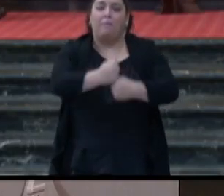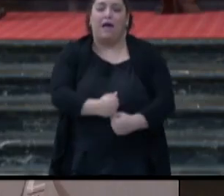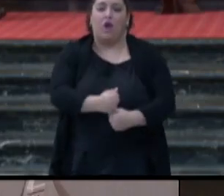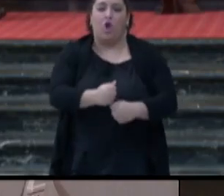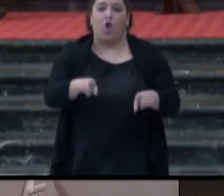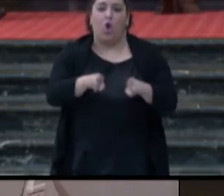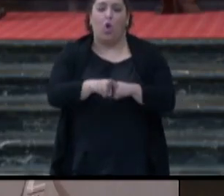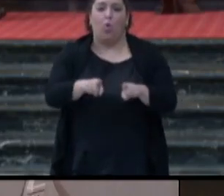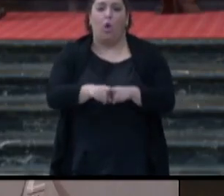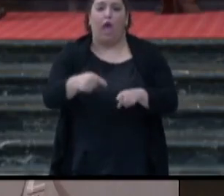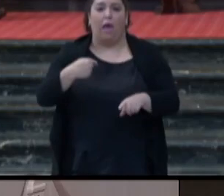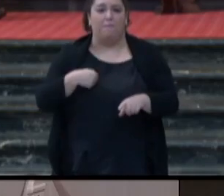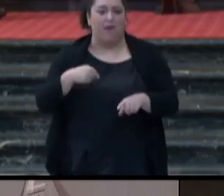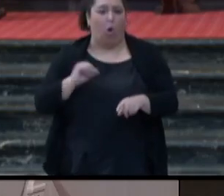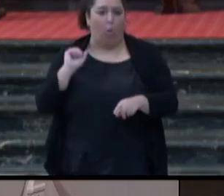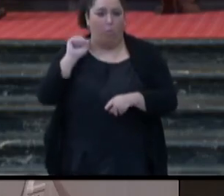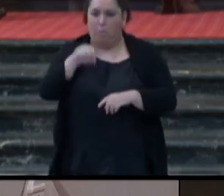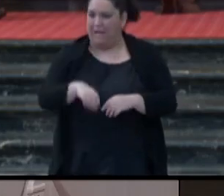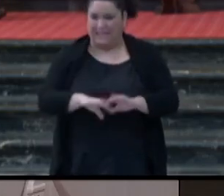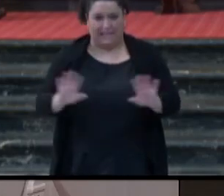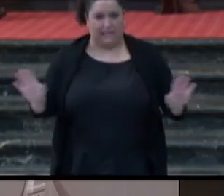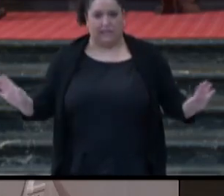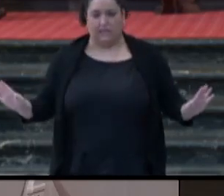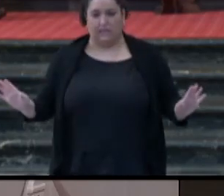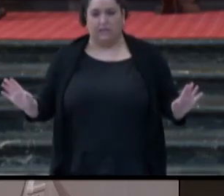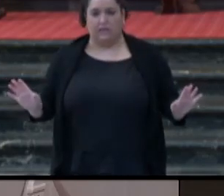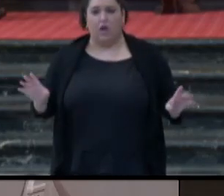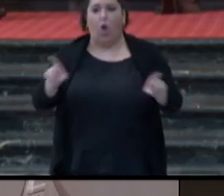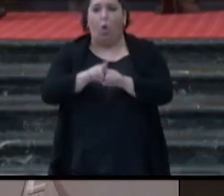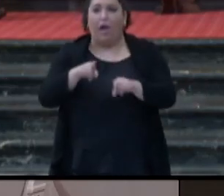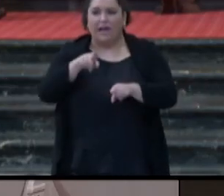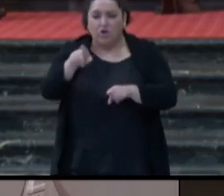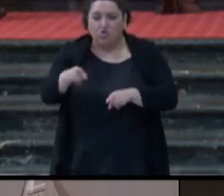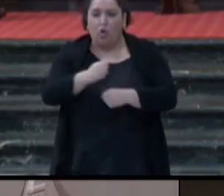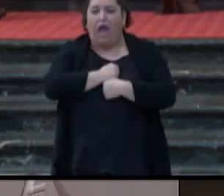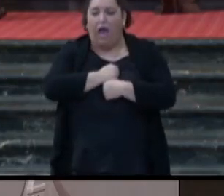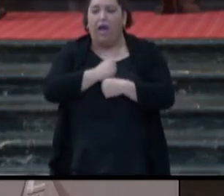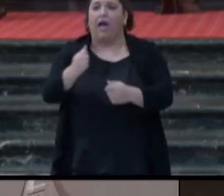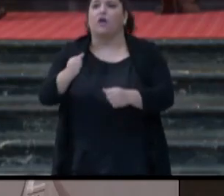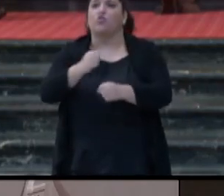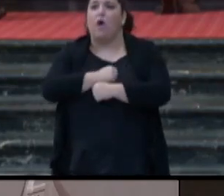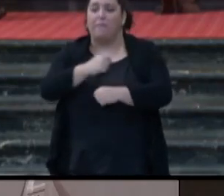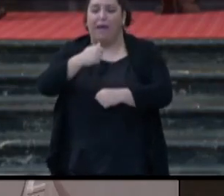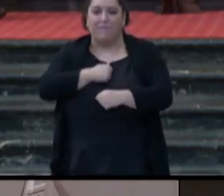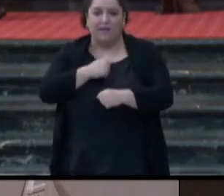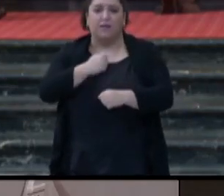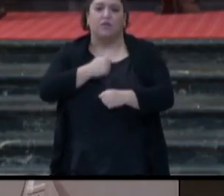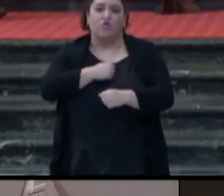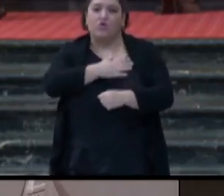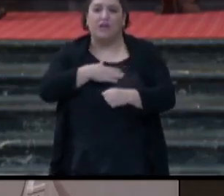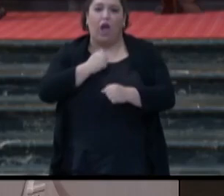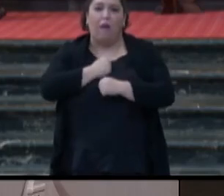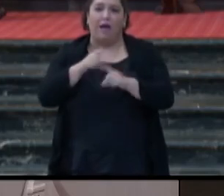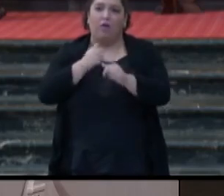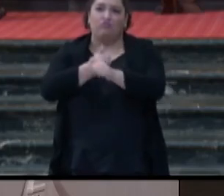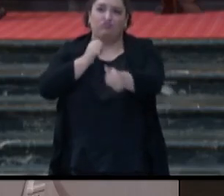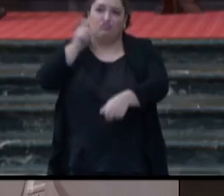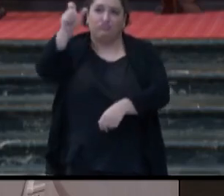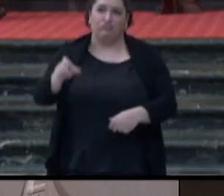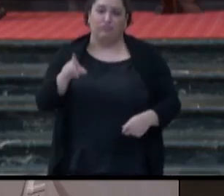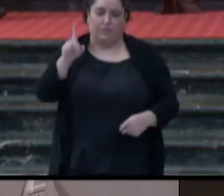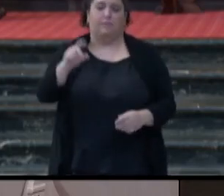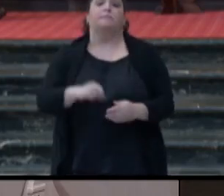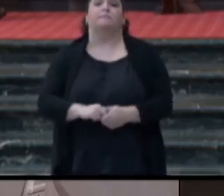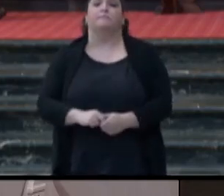mí mismo más aún Como tú los amas porque me amas a mí y amas a los demás pues este